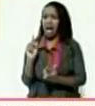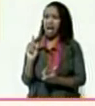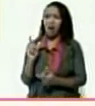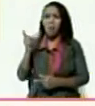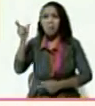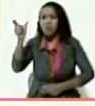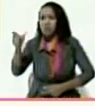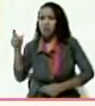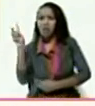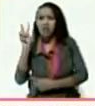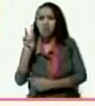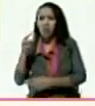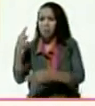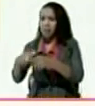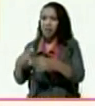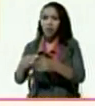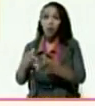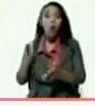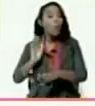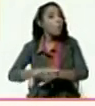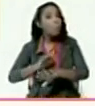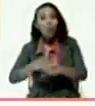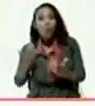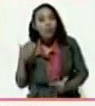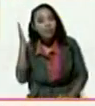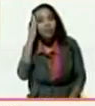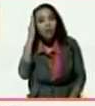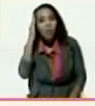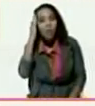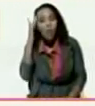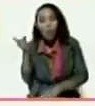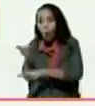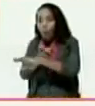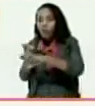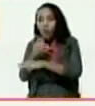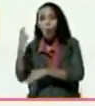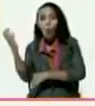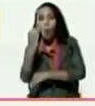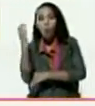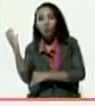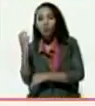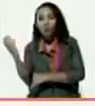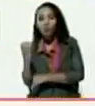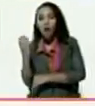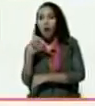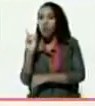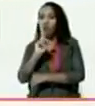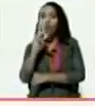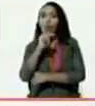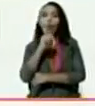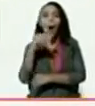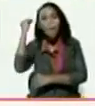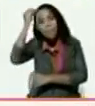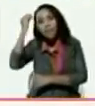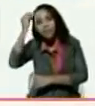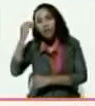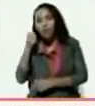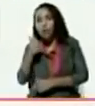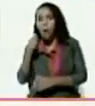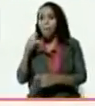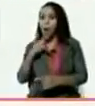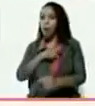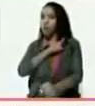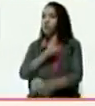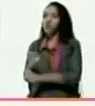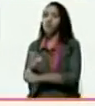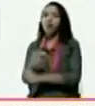Porque sabemos que los gobiernos en Colombia no lo piensan dos veces para mandar a asesinar a cualquier